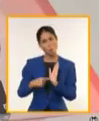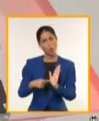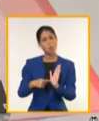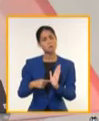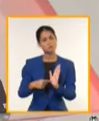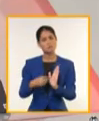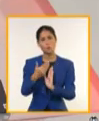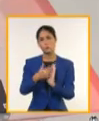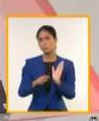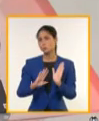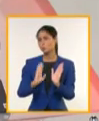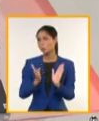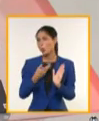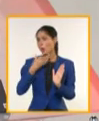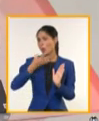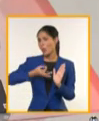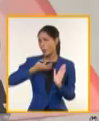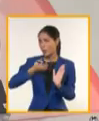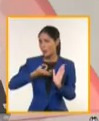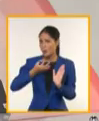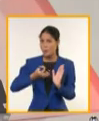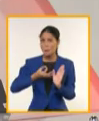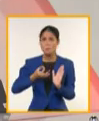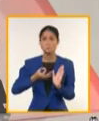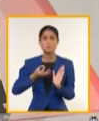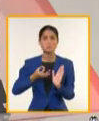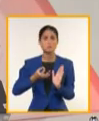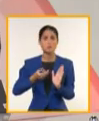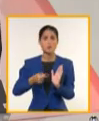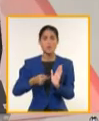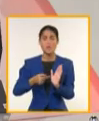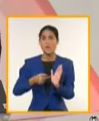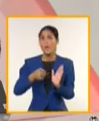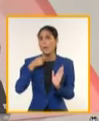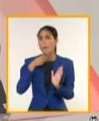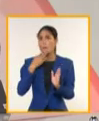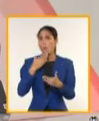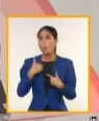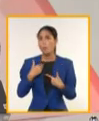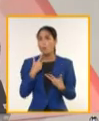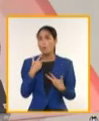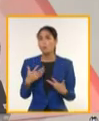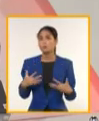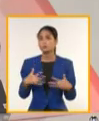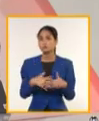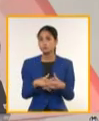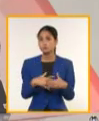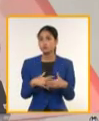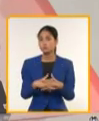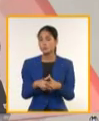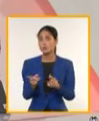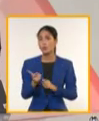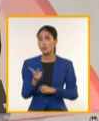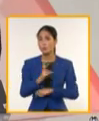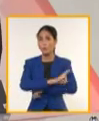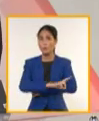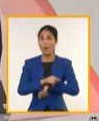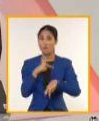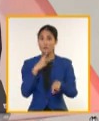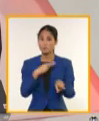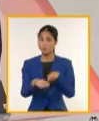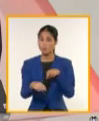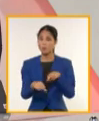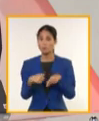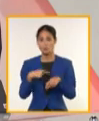va a también a aportar y a reflexionar y a dar muchos más elementos sobre estas relaciones que son históricas. Les